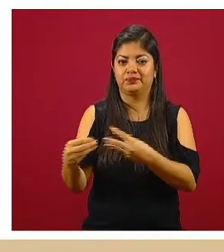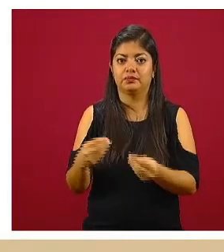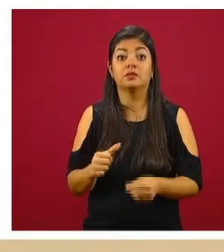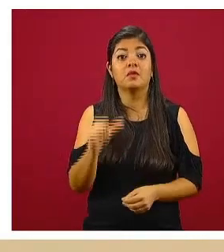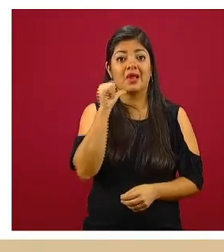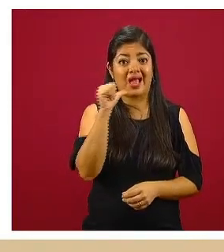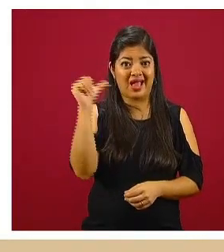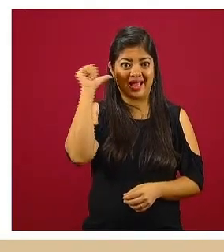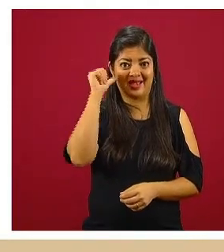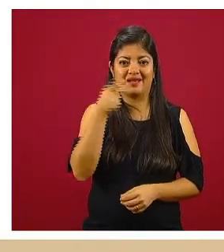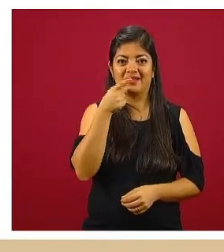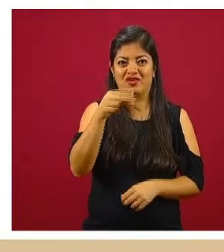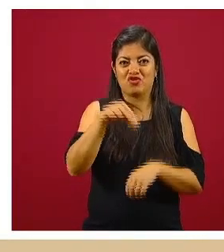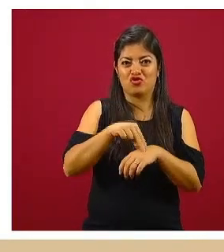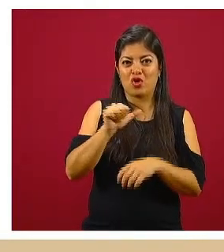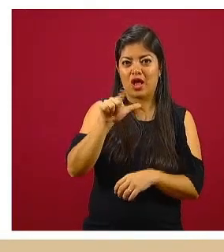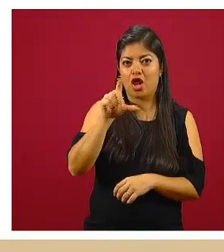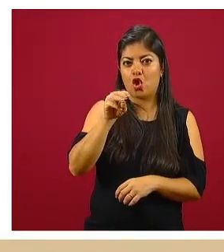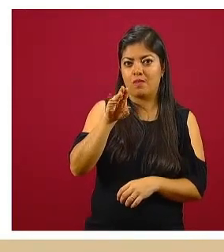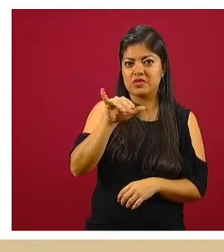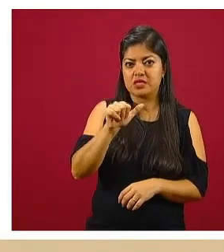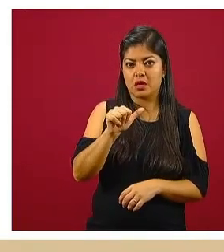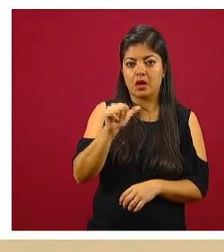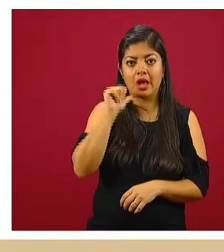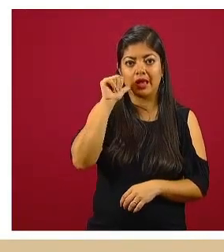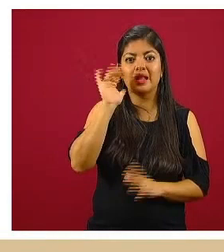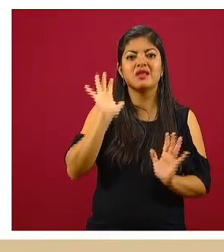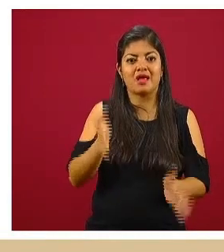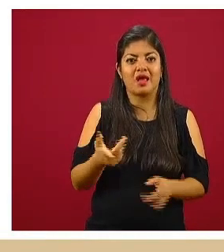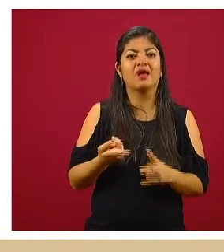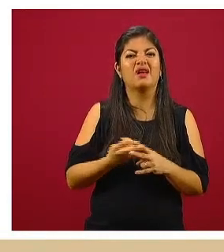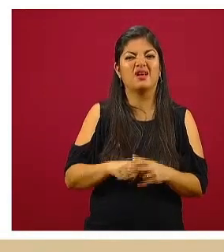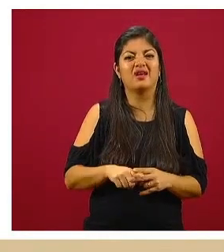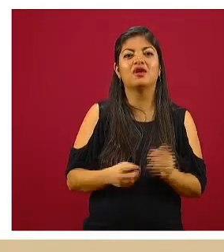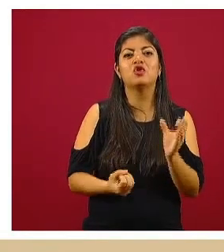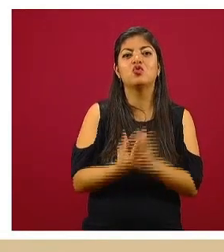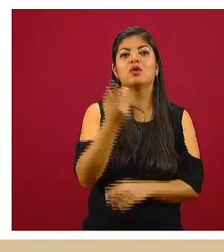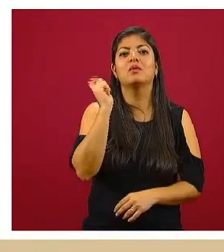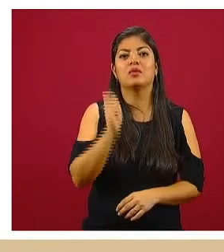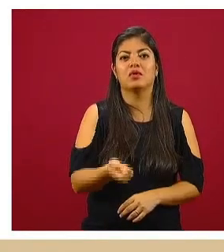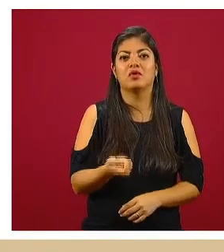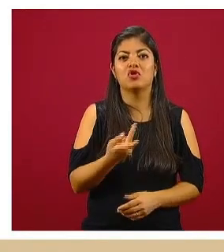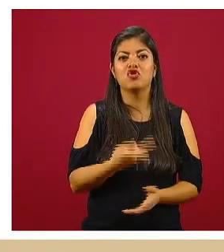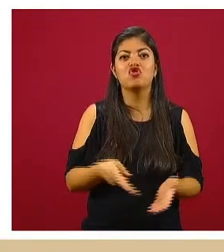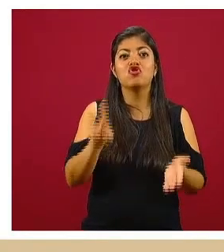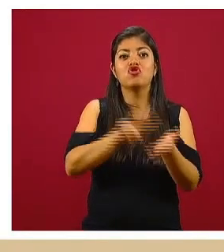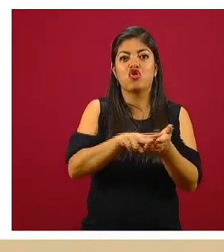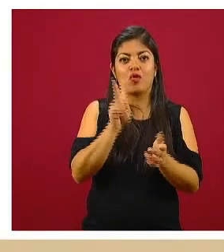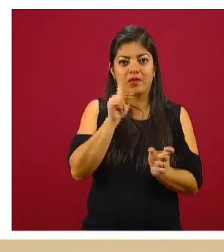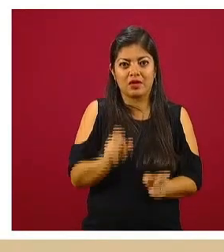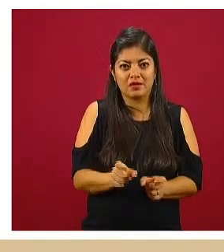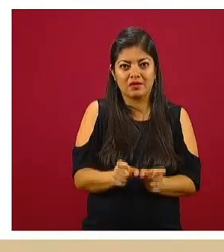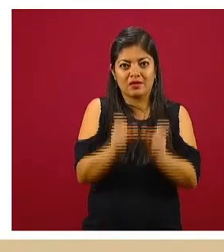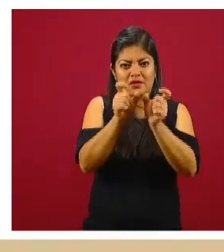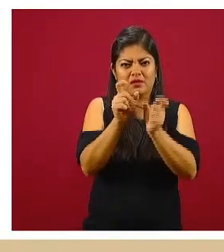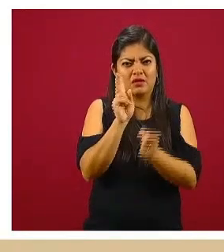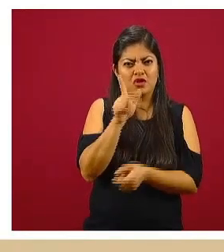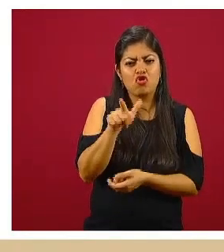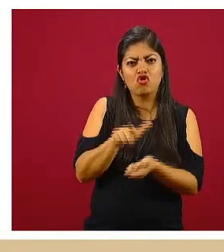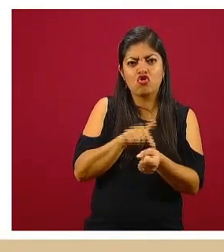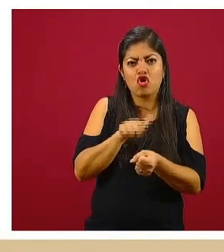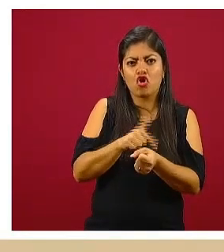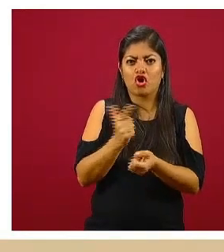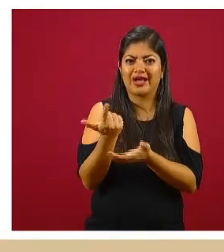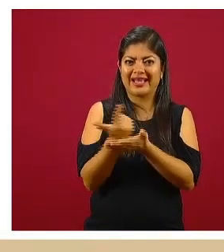ayer, lo comentó el doctor Alomía, hemos incorporado este sistema de doble barra o doble columna, unas en gris, que son